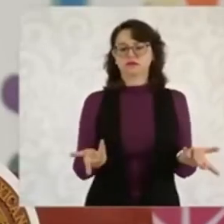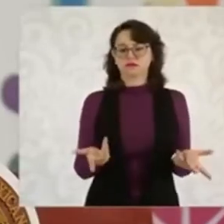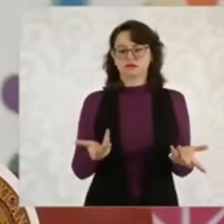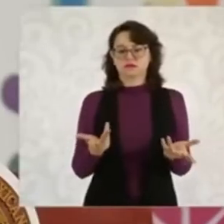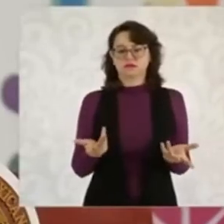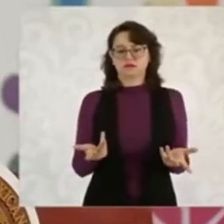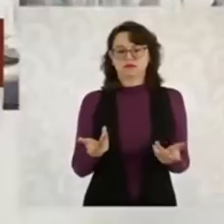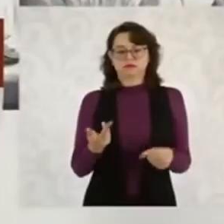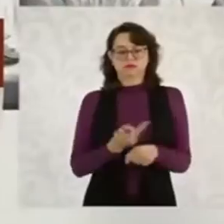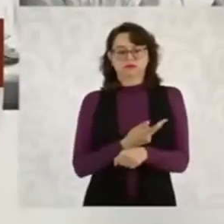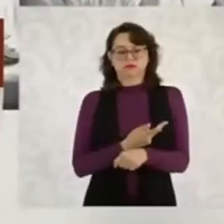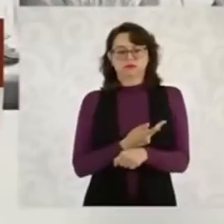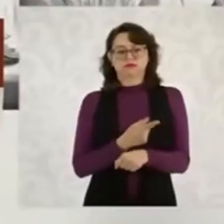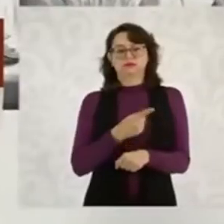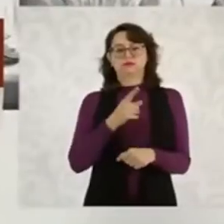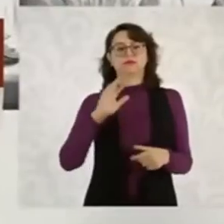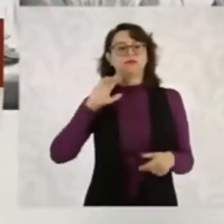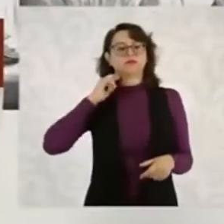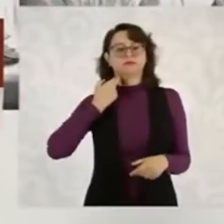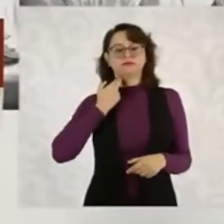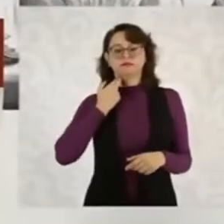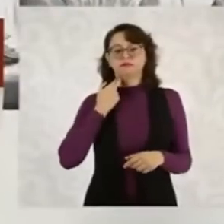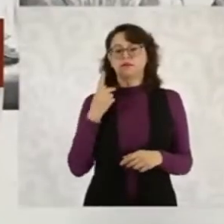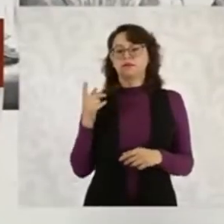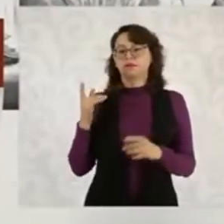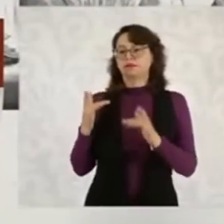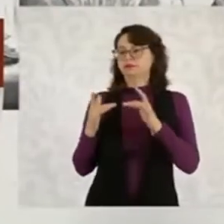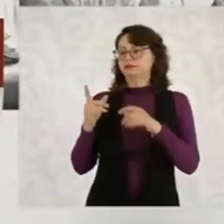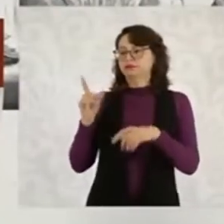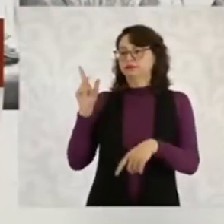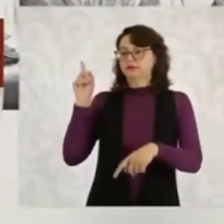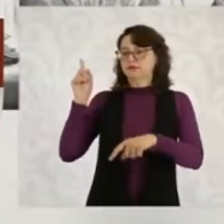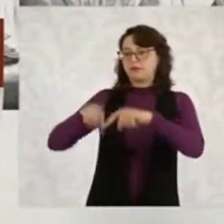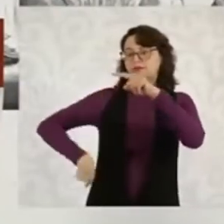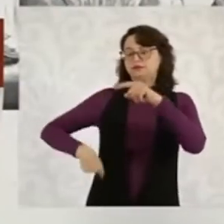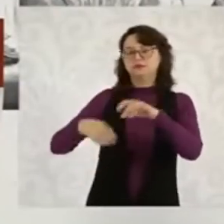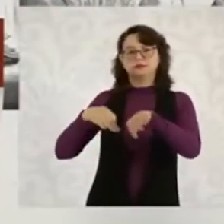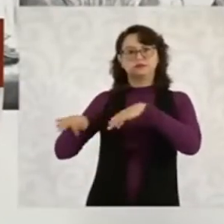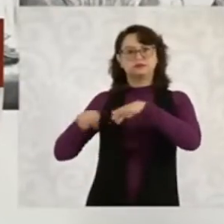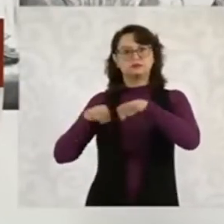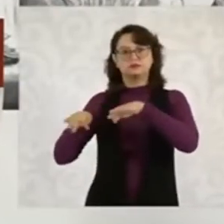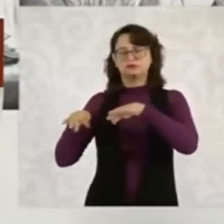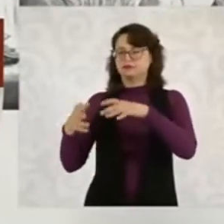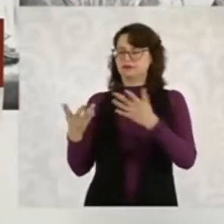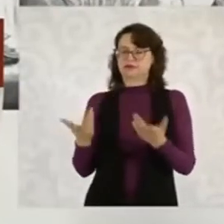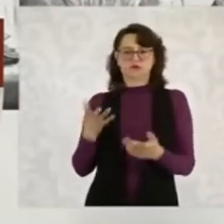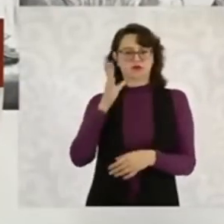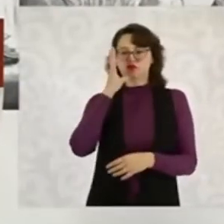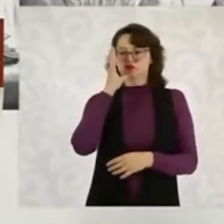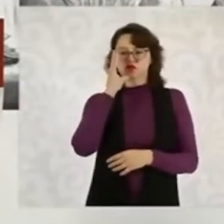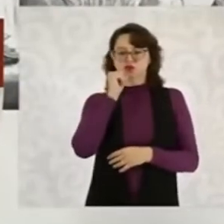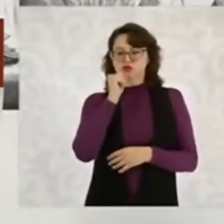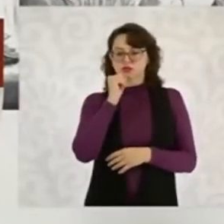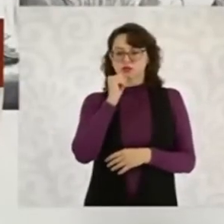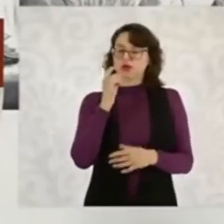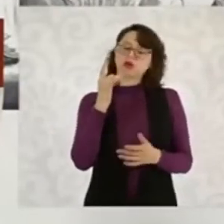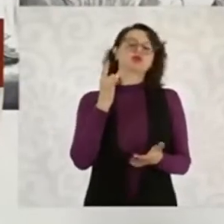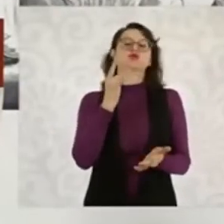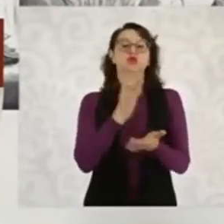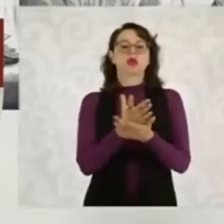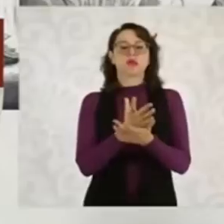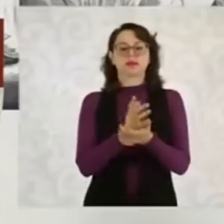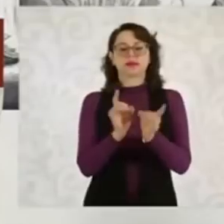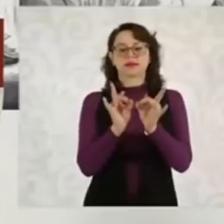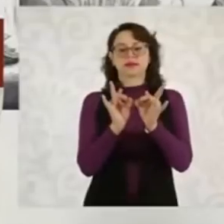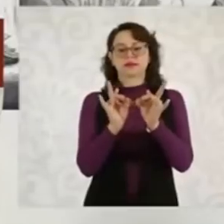una audiencia. La desconexión inmediata, además, solo se permite en casos graves como fraude o riesgos